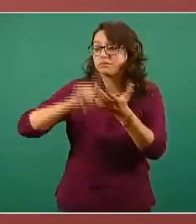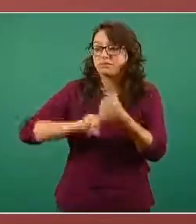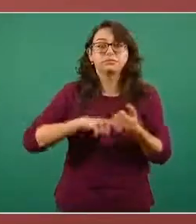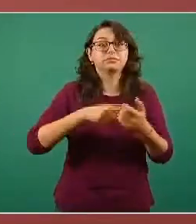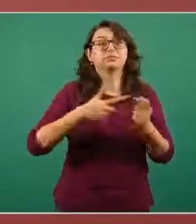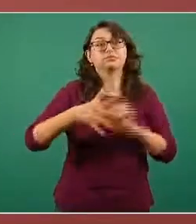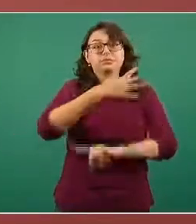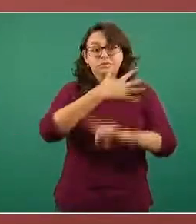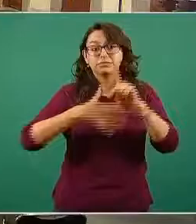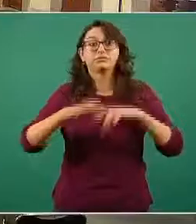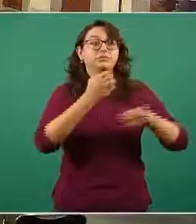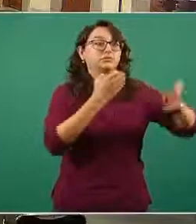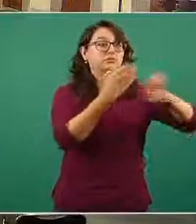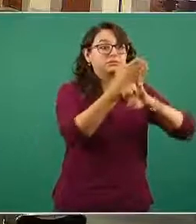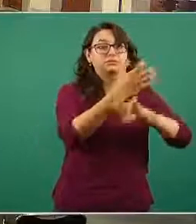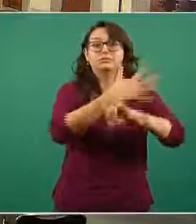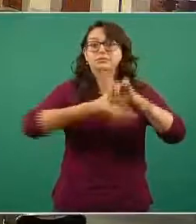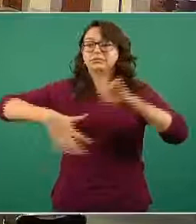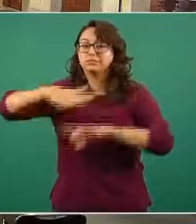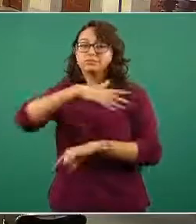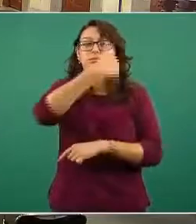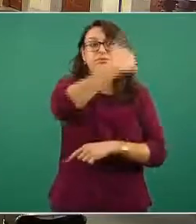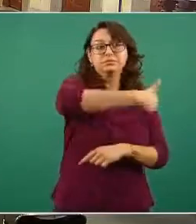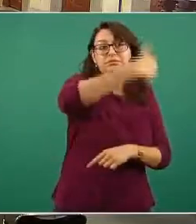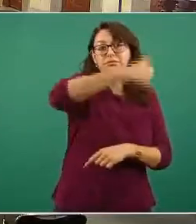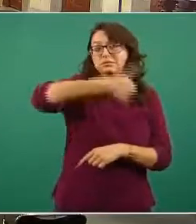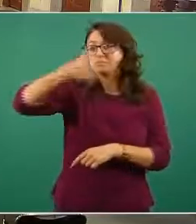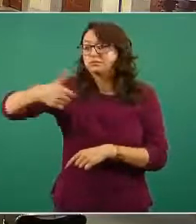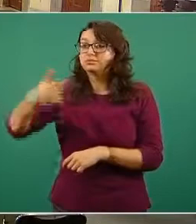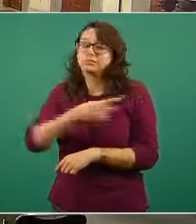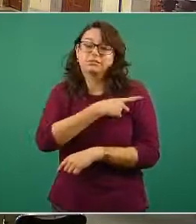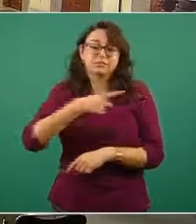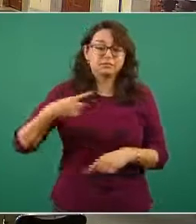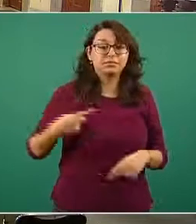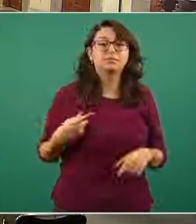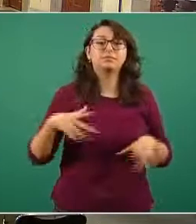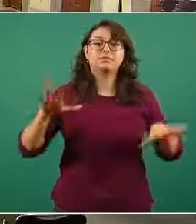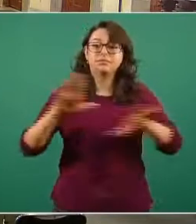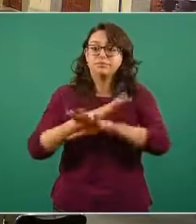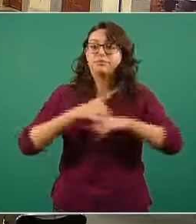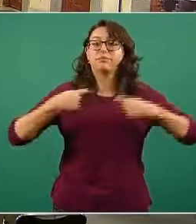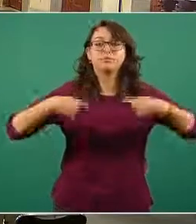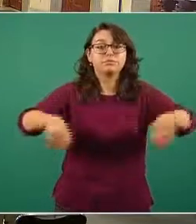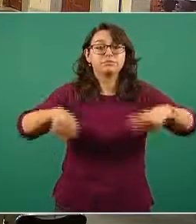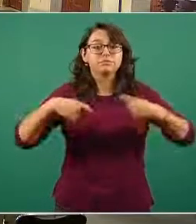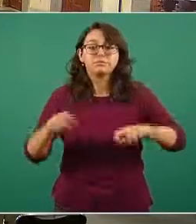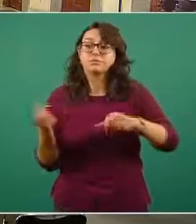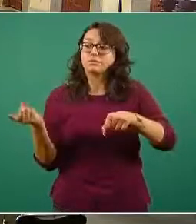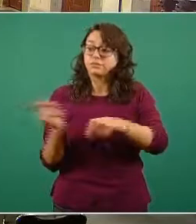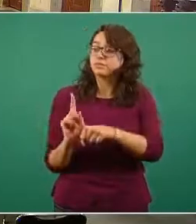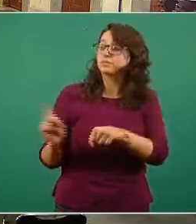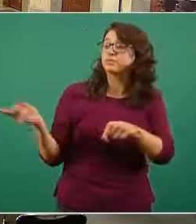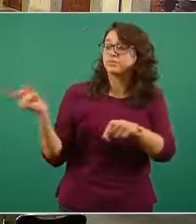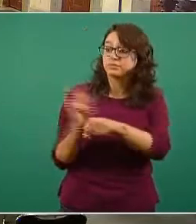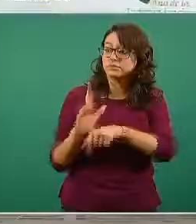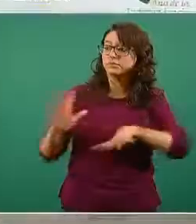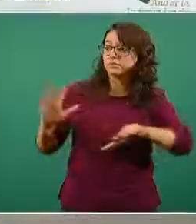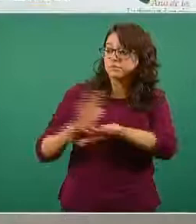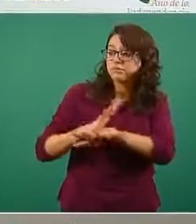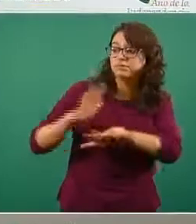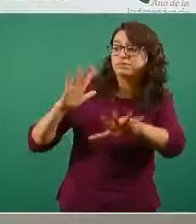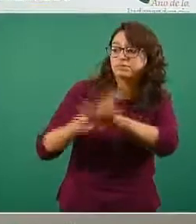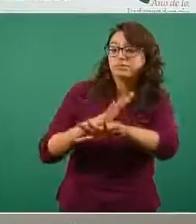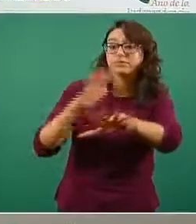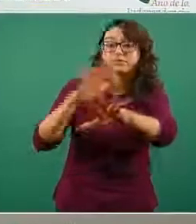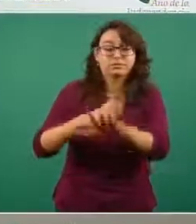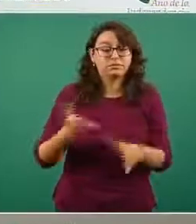federativa, debe ir estableciendo en una forma dinámica. Prácticamente día por día se tiene que analizar cuál es el